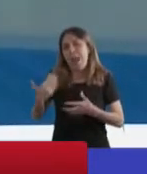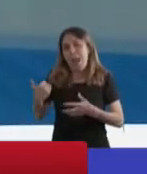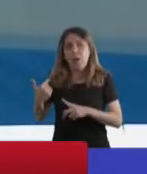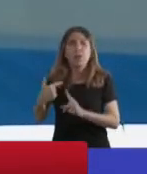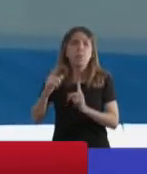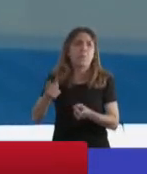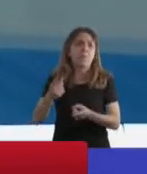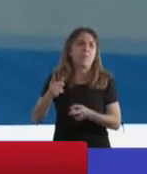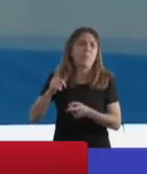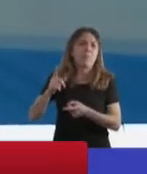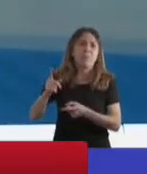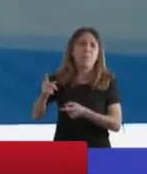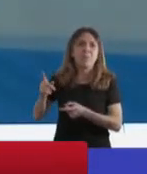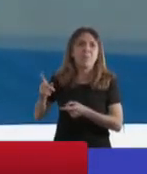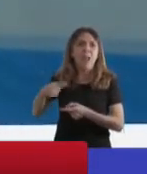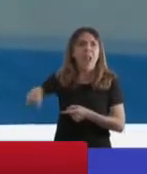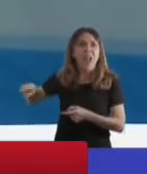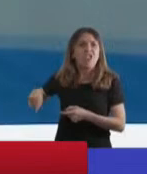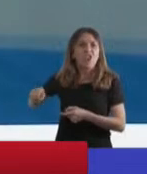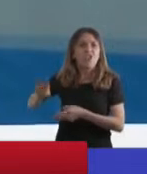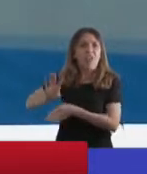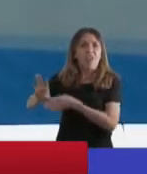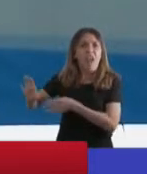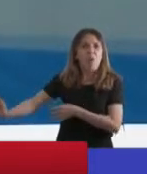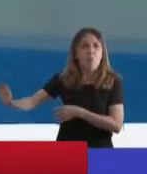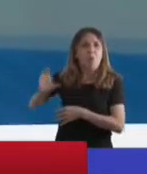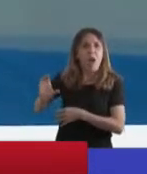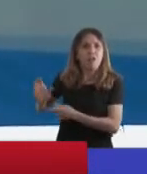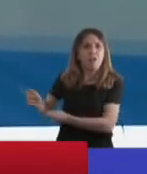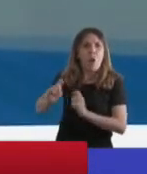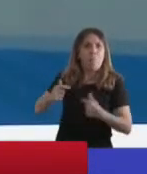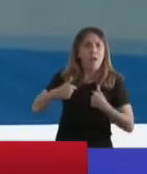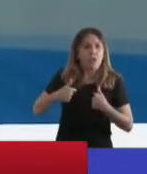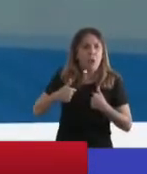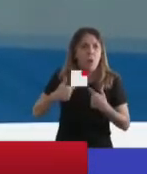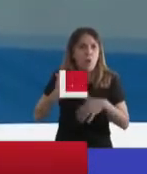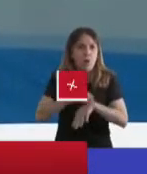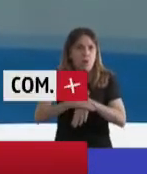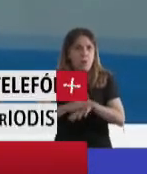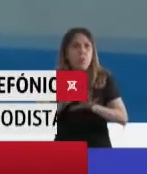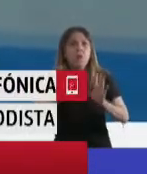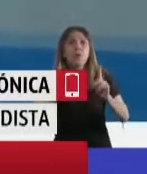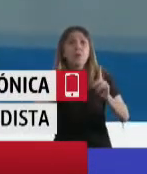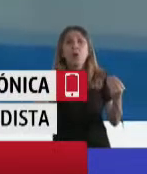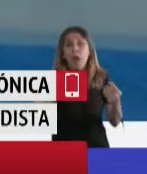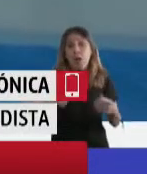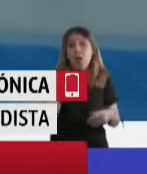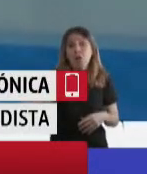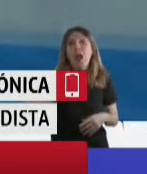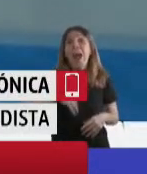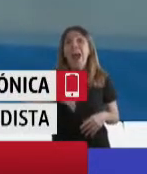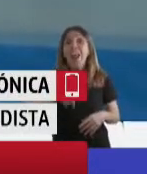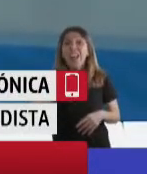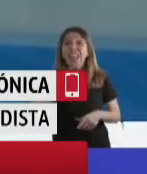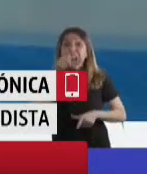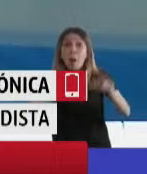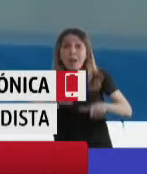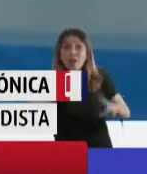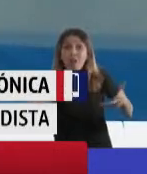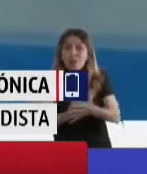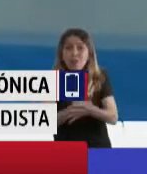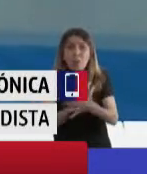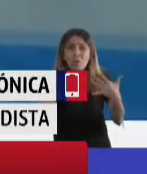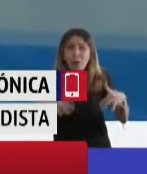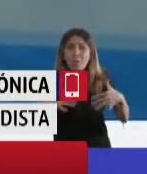y el intérprete se da cuenta. Claro, o sea, tuvimos en junio la inflamación pleural que tuvo en el Otamendi. En abril